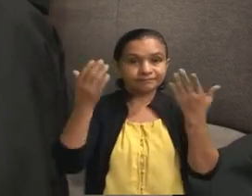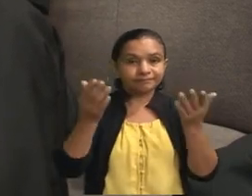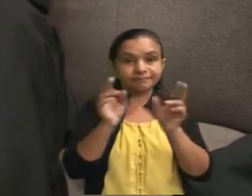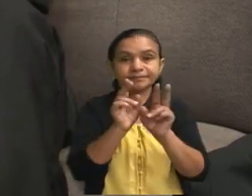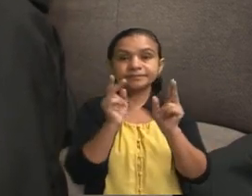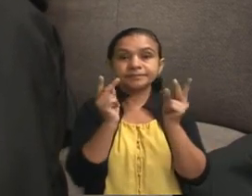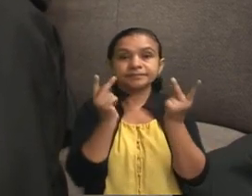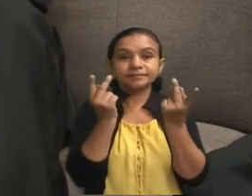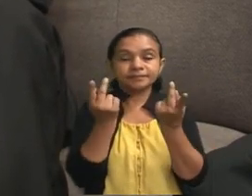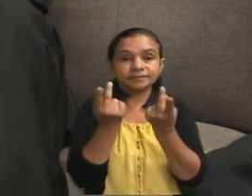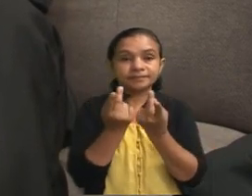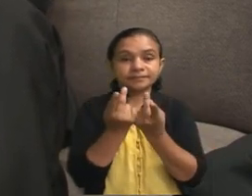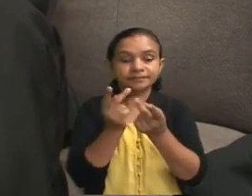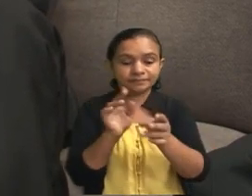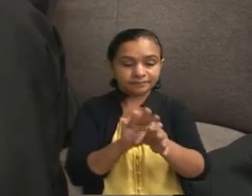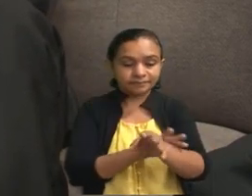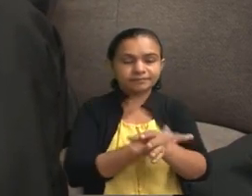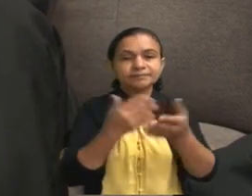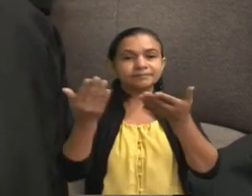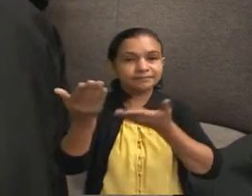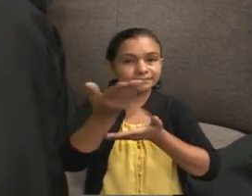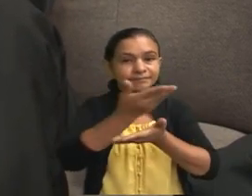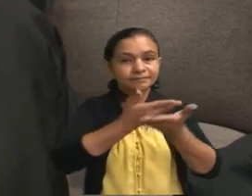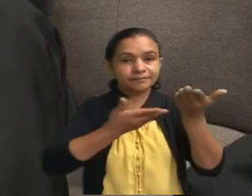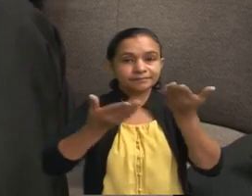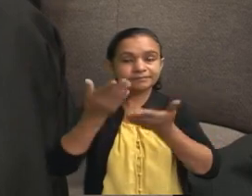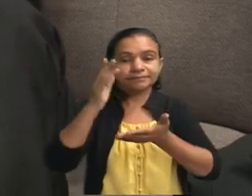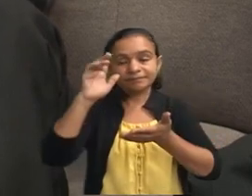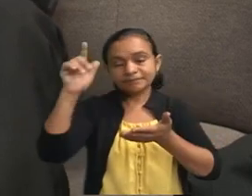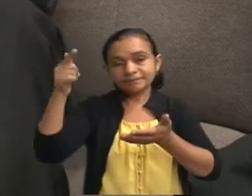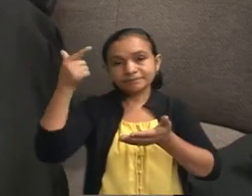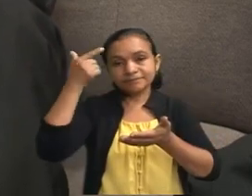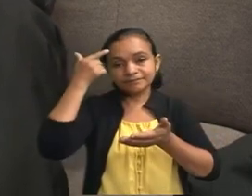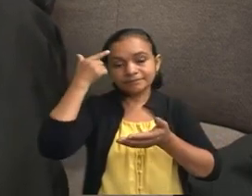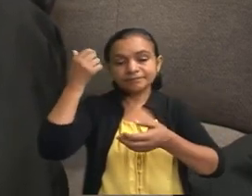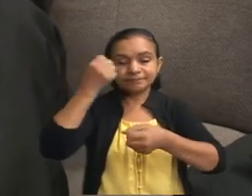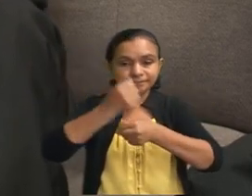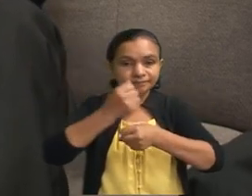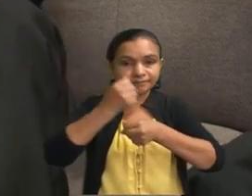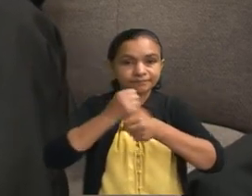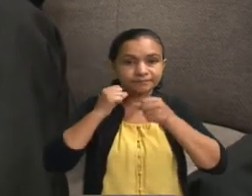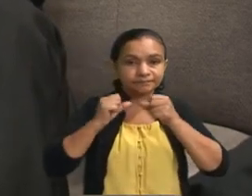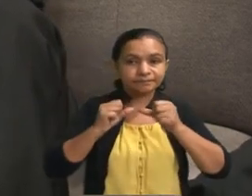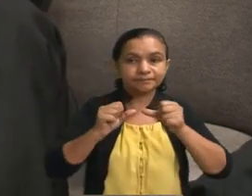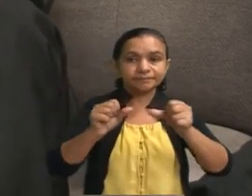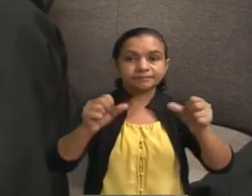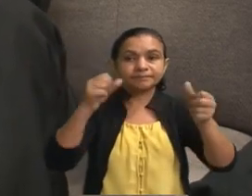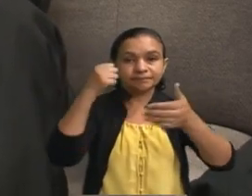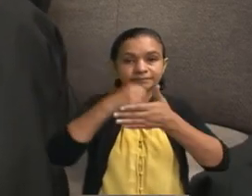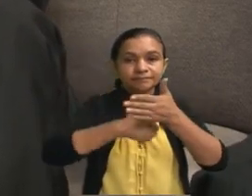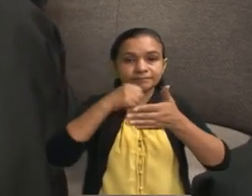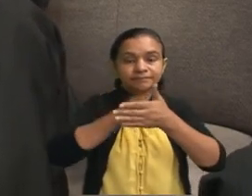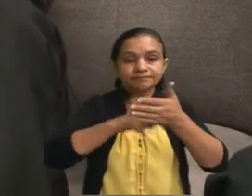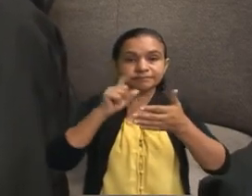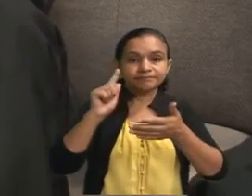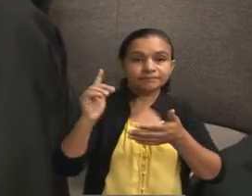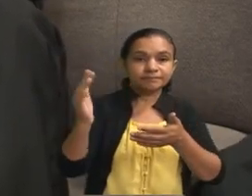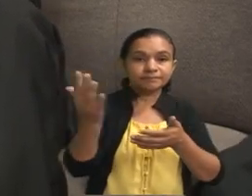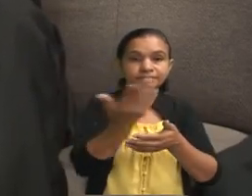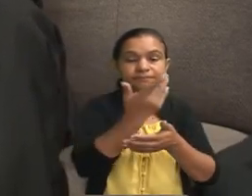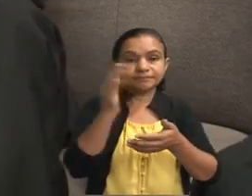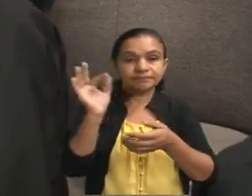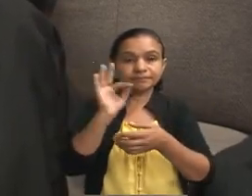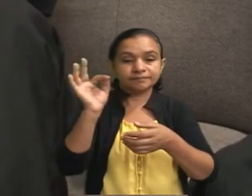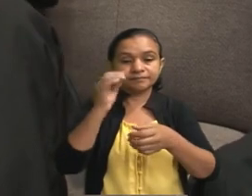población tiene que sentir confianza, nuestro gobierno sigue trabajando en fortalecer todos nuestros mecanismos